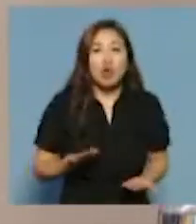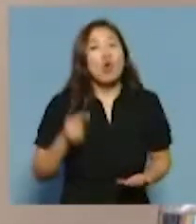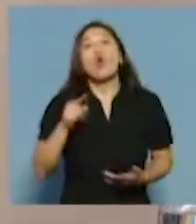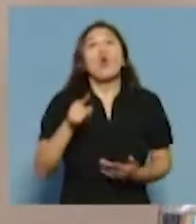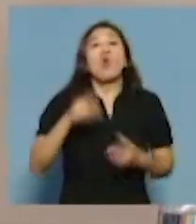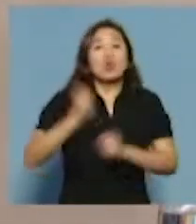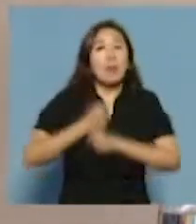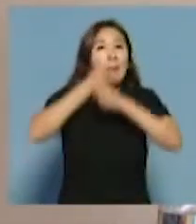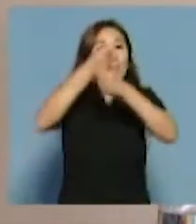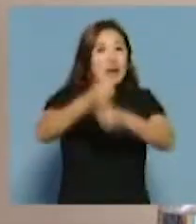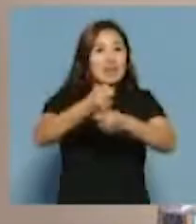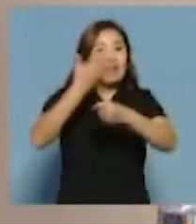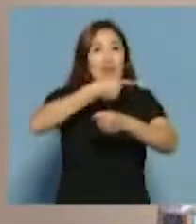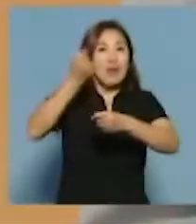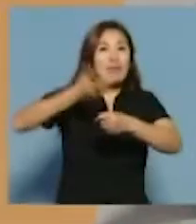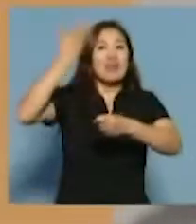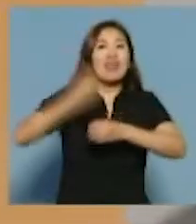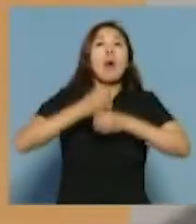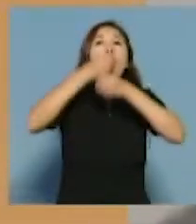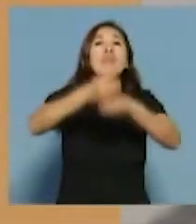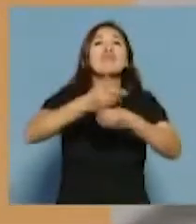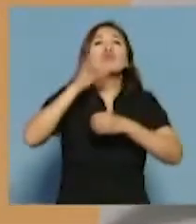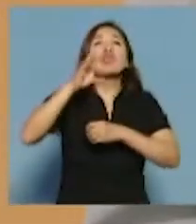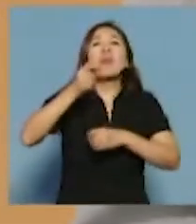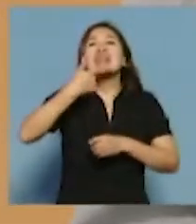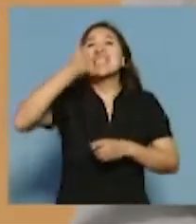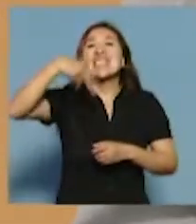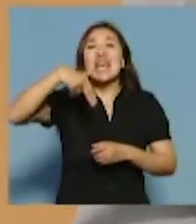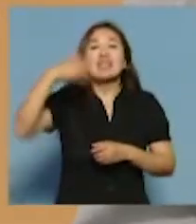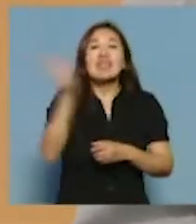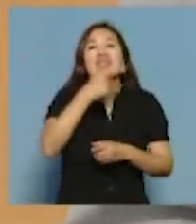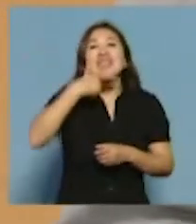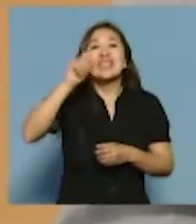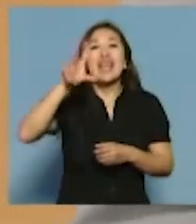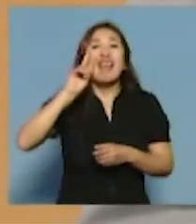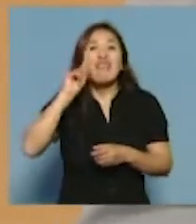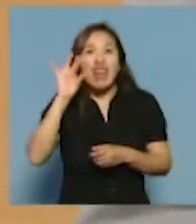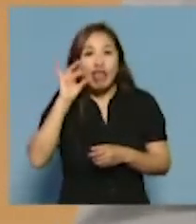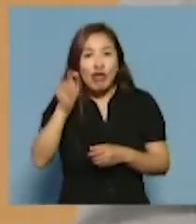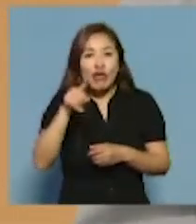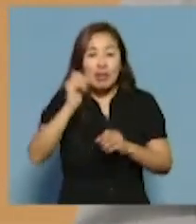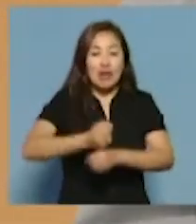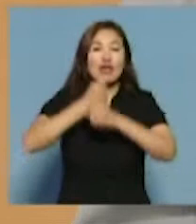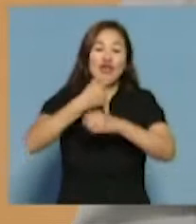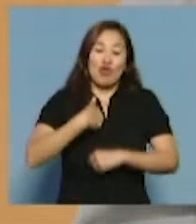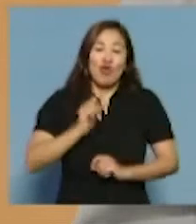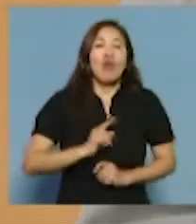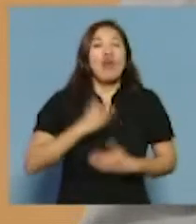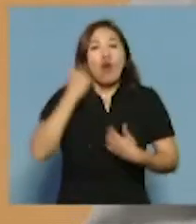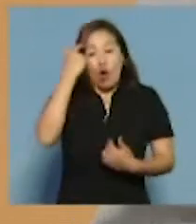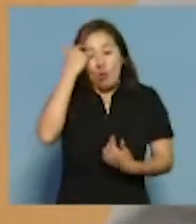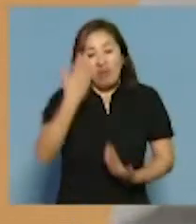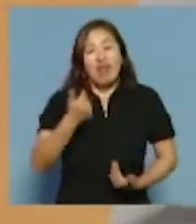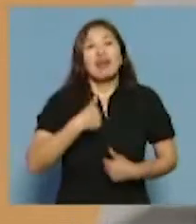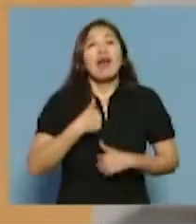recibió el premio san salvador- la semana pasada sí así es también me honraron en darme este premio